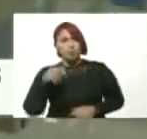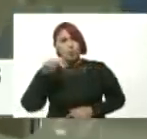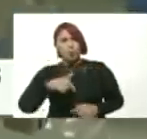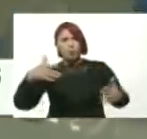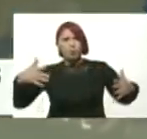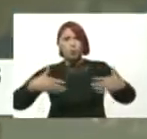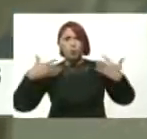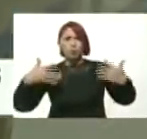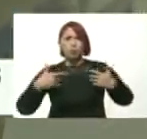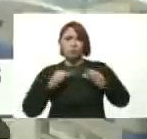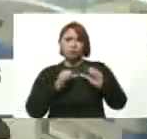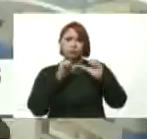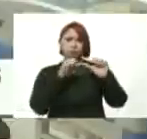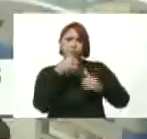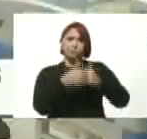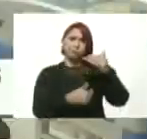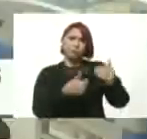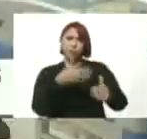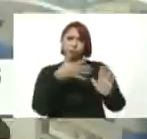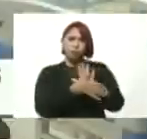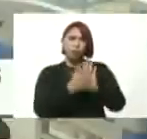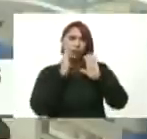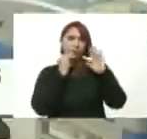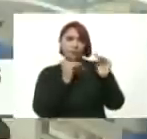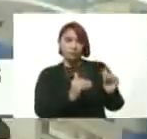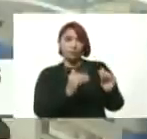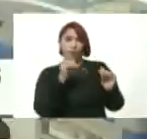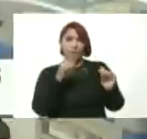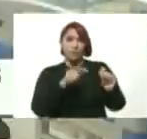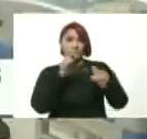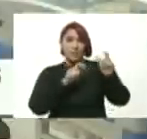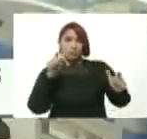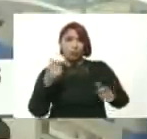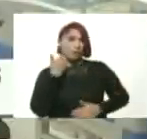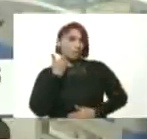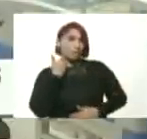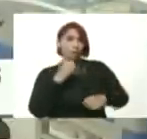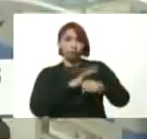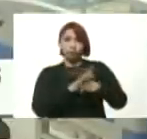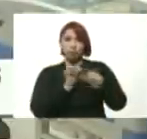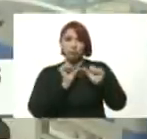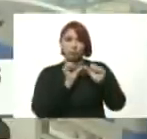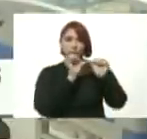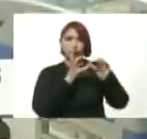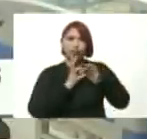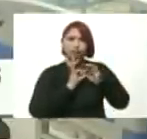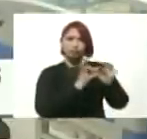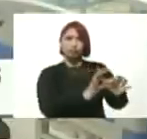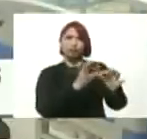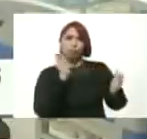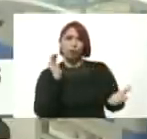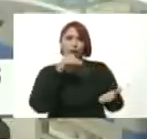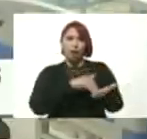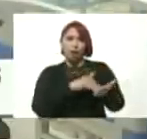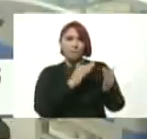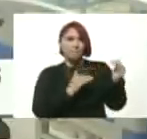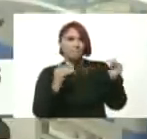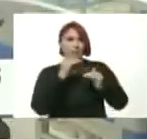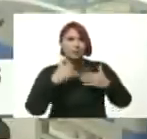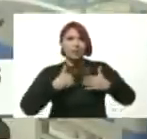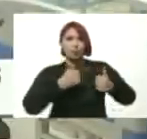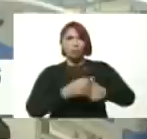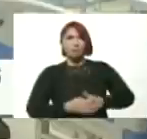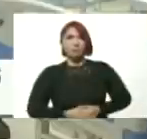de seguir avanzando en lo que es la atención en los pacientes de kobe y seguir consolidando la aragua potencia en salud